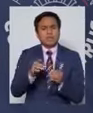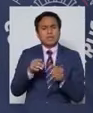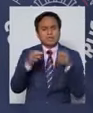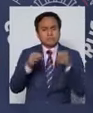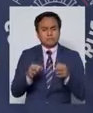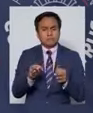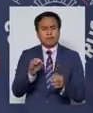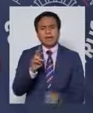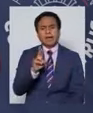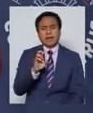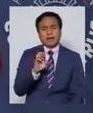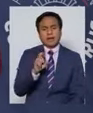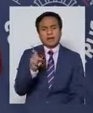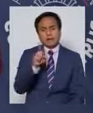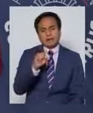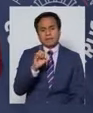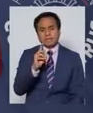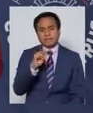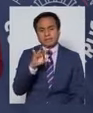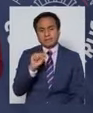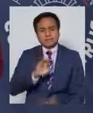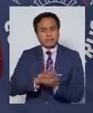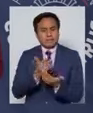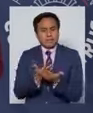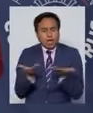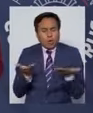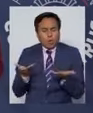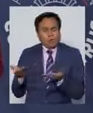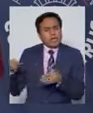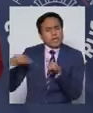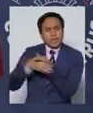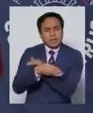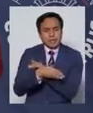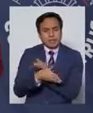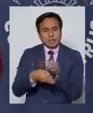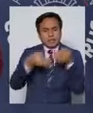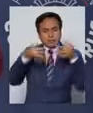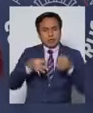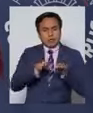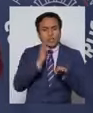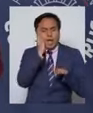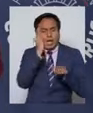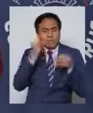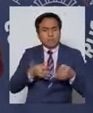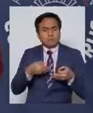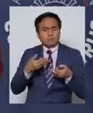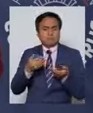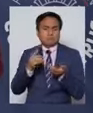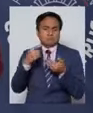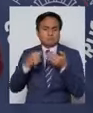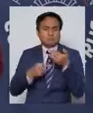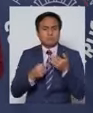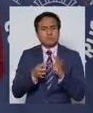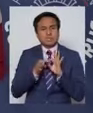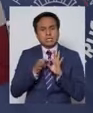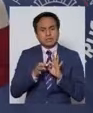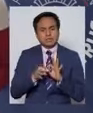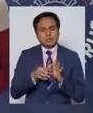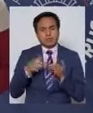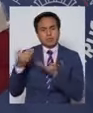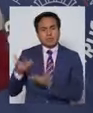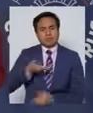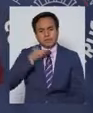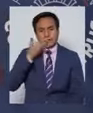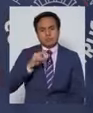residencia sanitaria y cómo las pueden le pueden asegurar una cama en esos distintos sectores. Muchas gracias. Cedo la palabra a